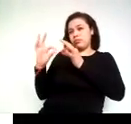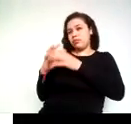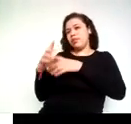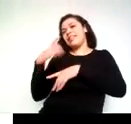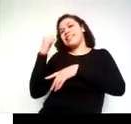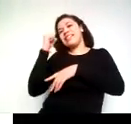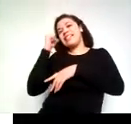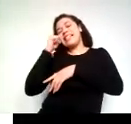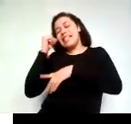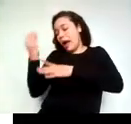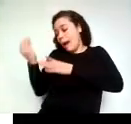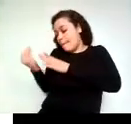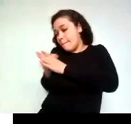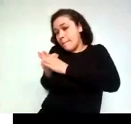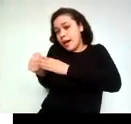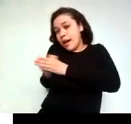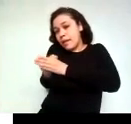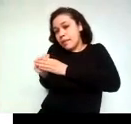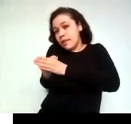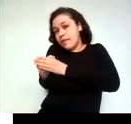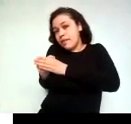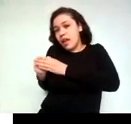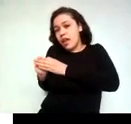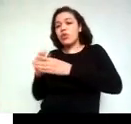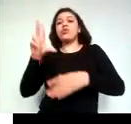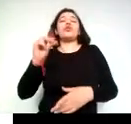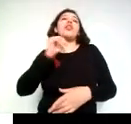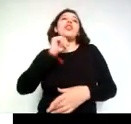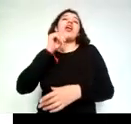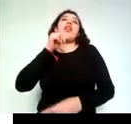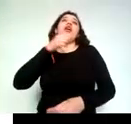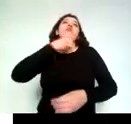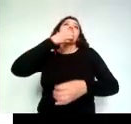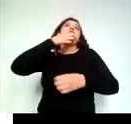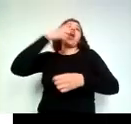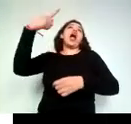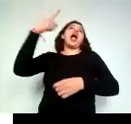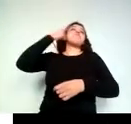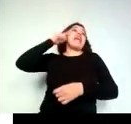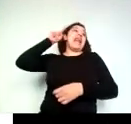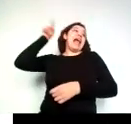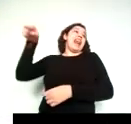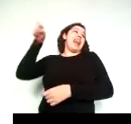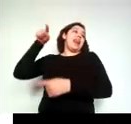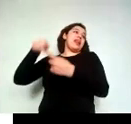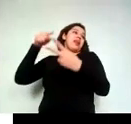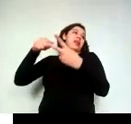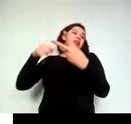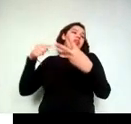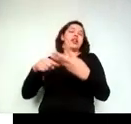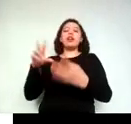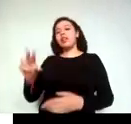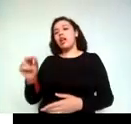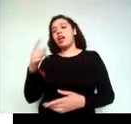no ventilemos nombres y que la información esté agrupada de una forma que no permita la